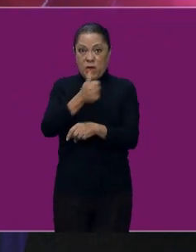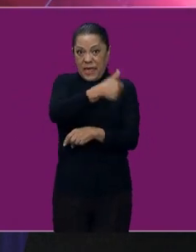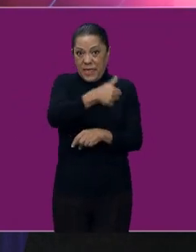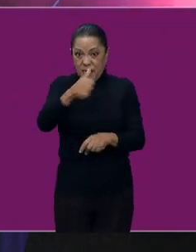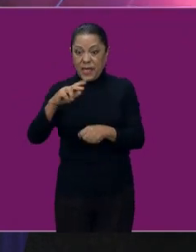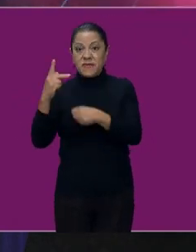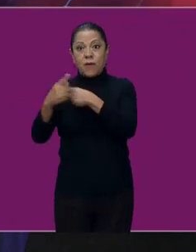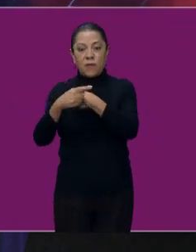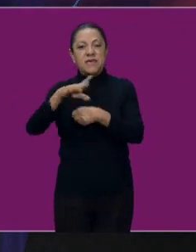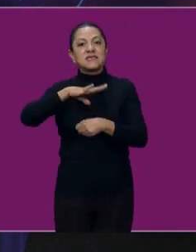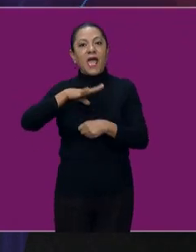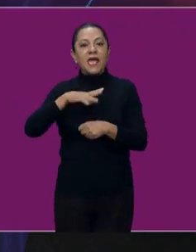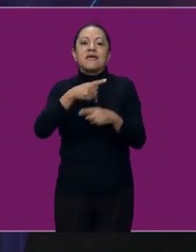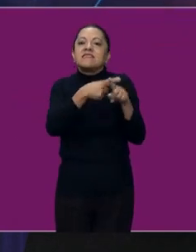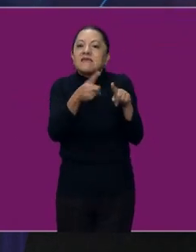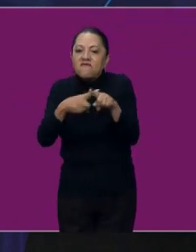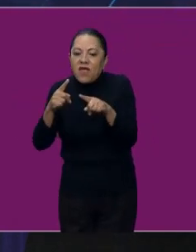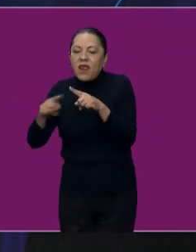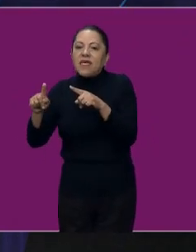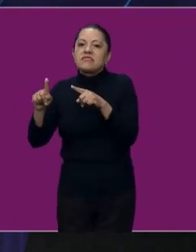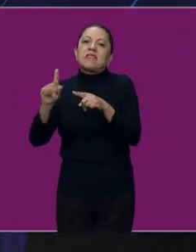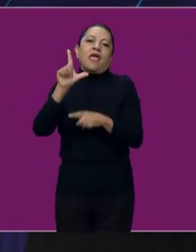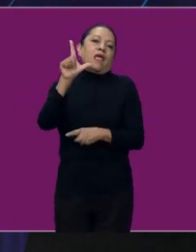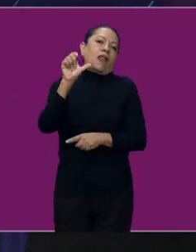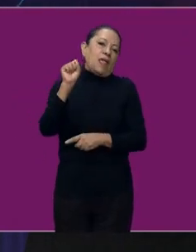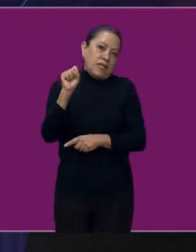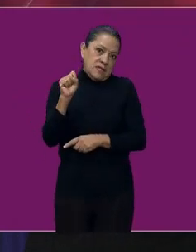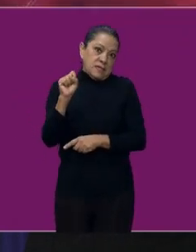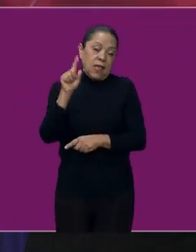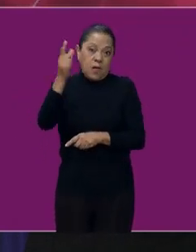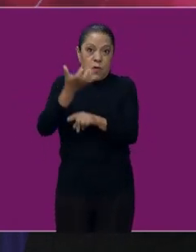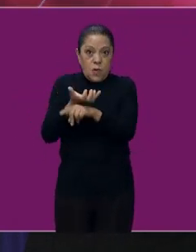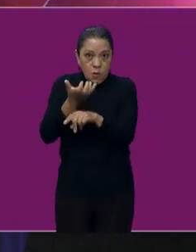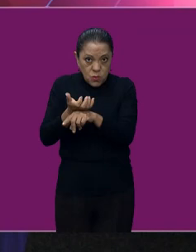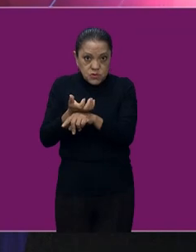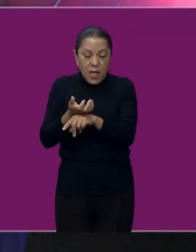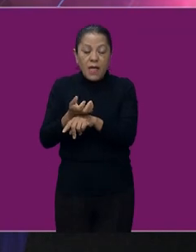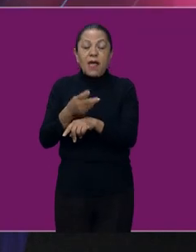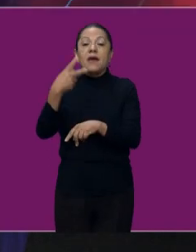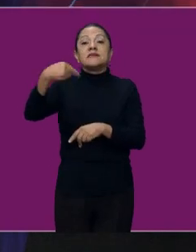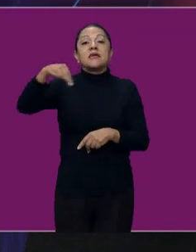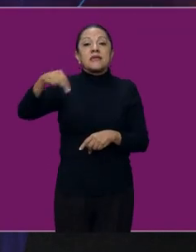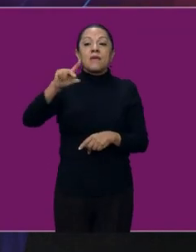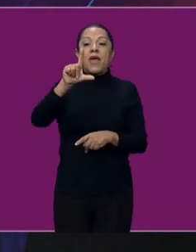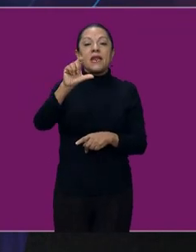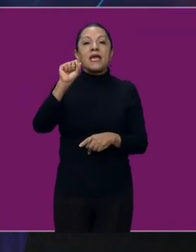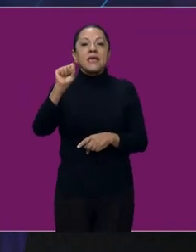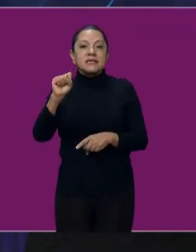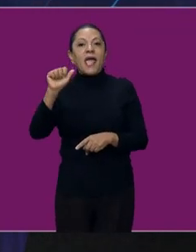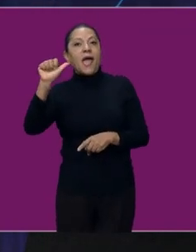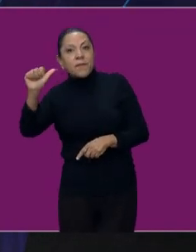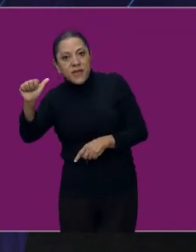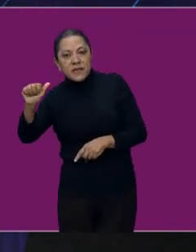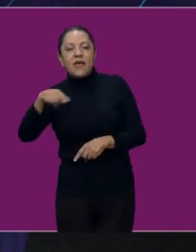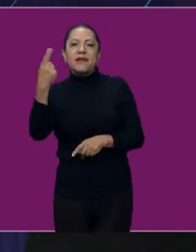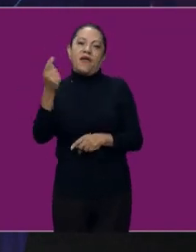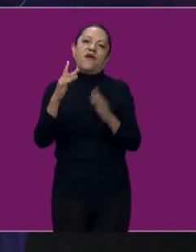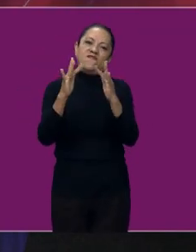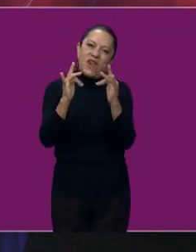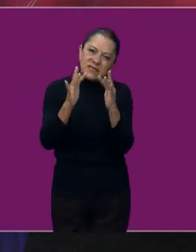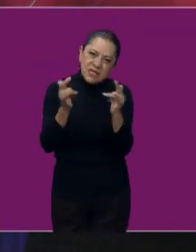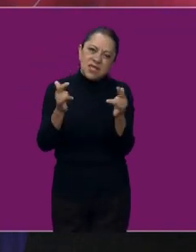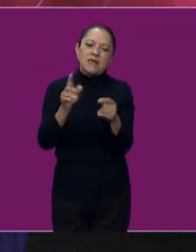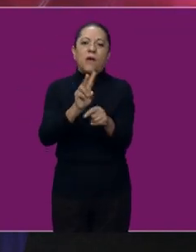existe una lengua distinta a eeuu de su lengua de señas americana lengua de señas francesa lengua de señas